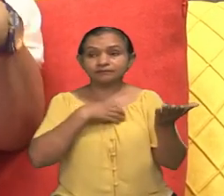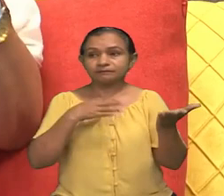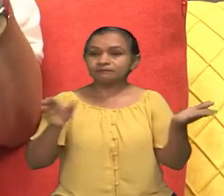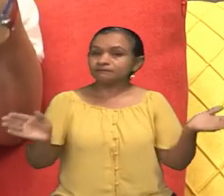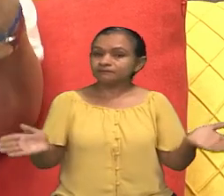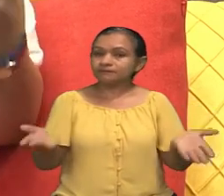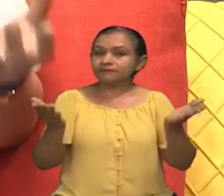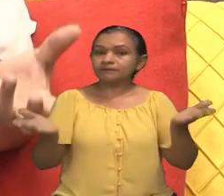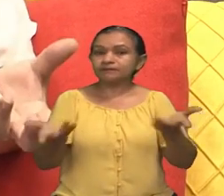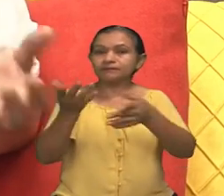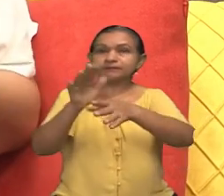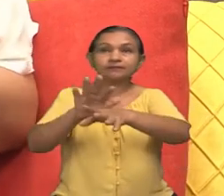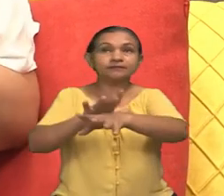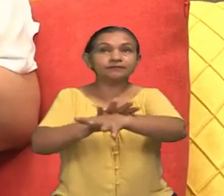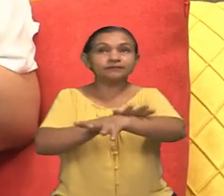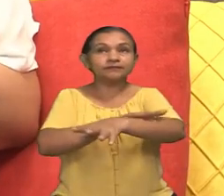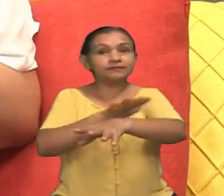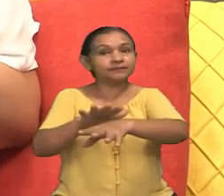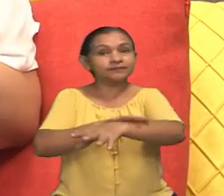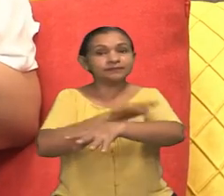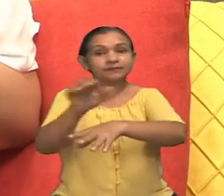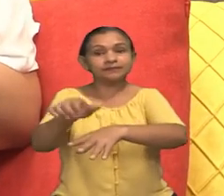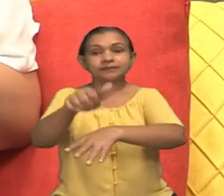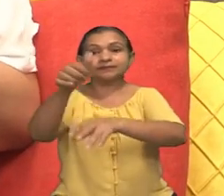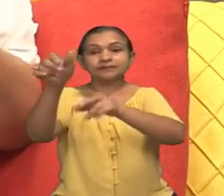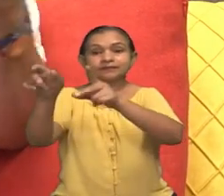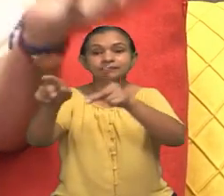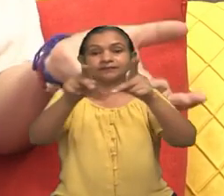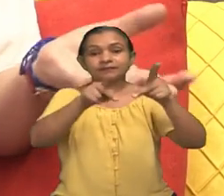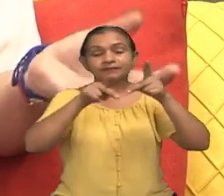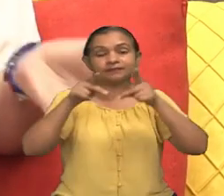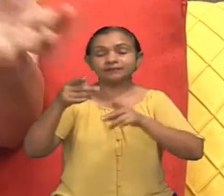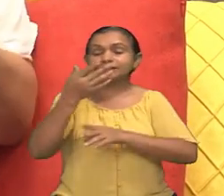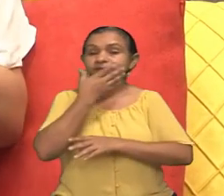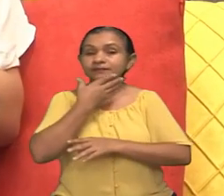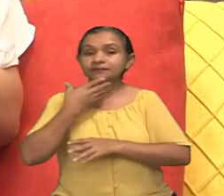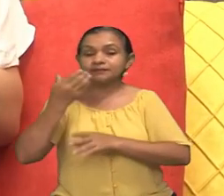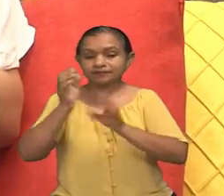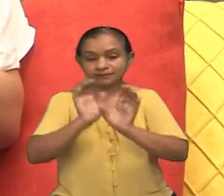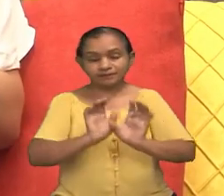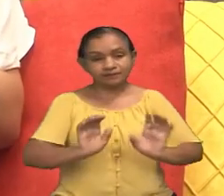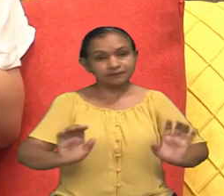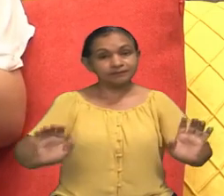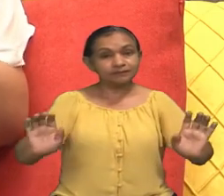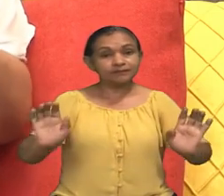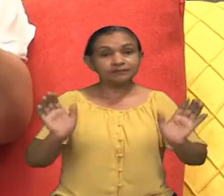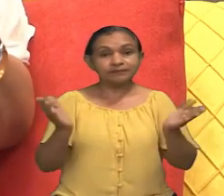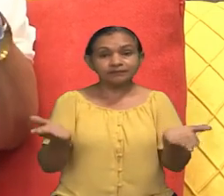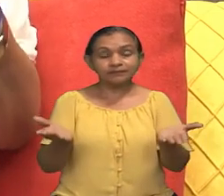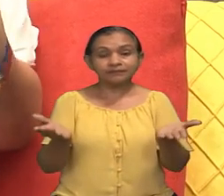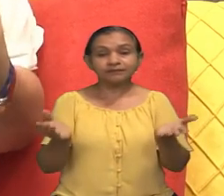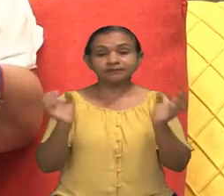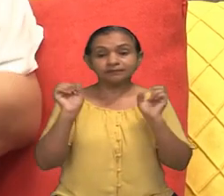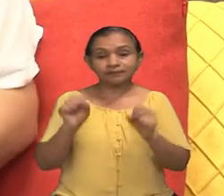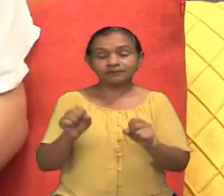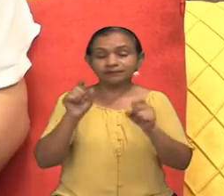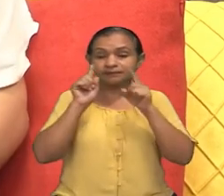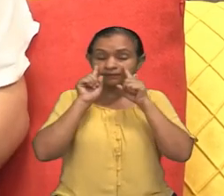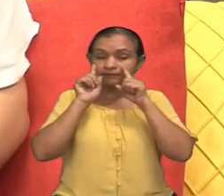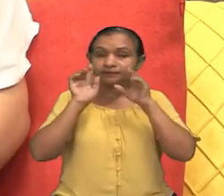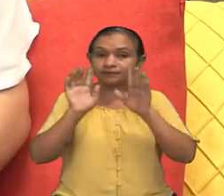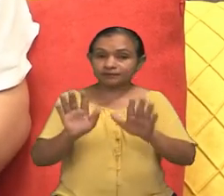promoción, esa sensibilización al resto de la población, a los jóvenes, a los niños inclusive, para el buen